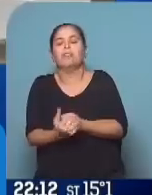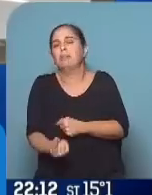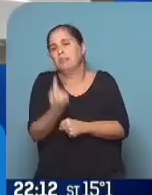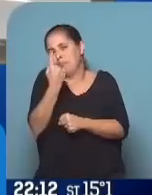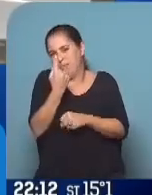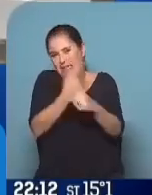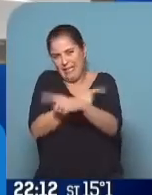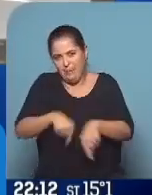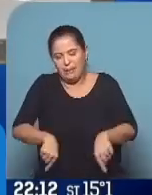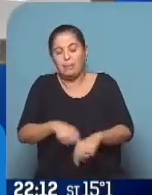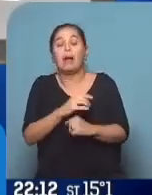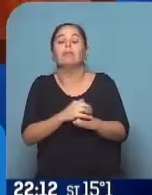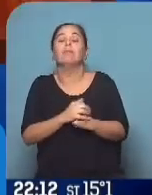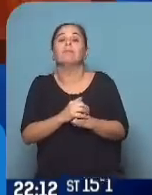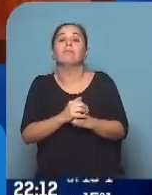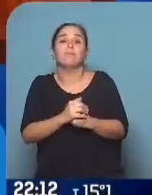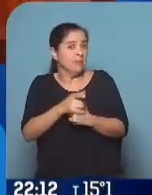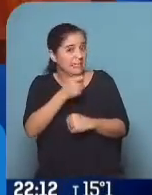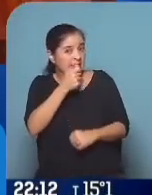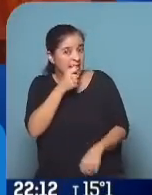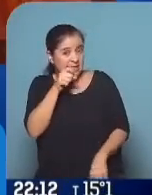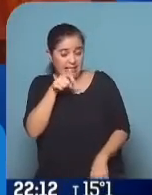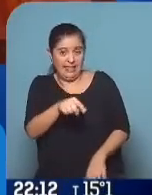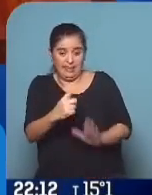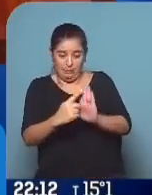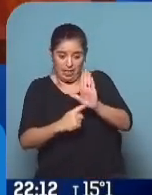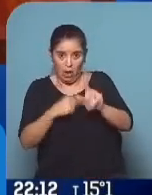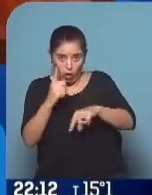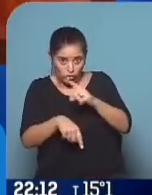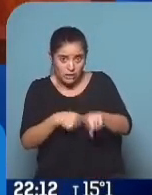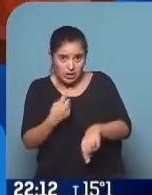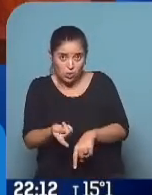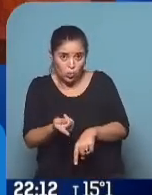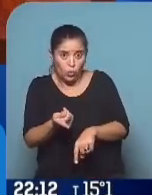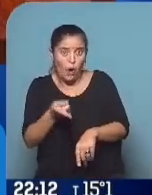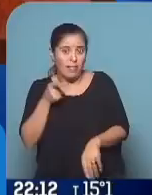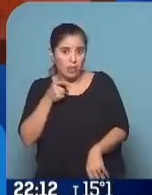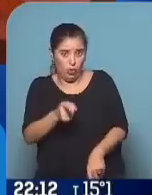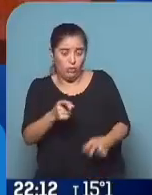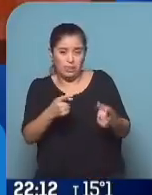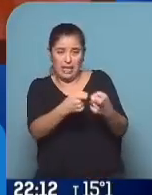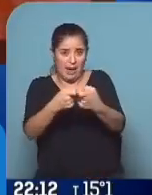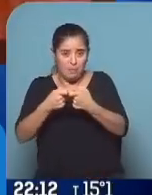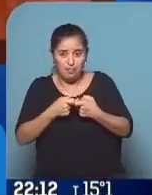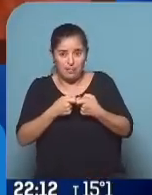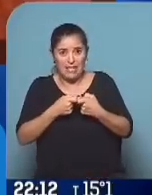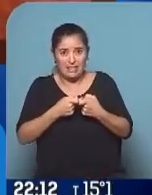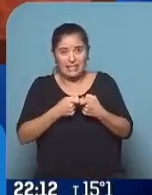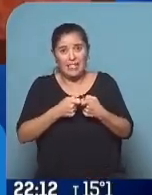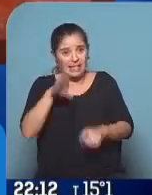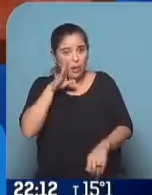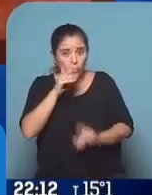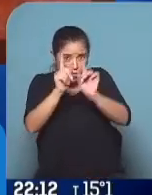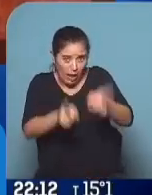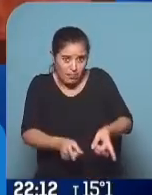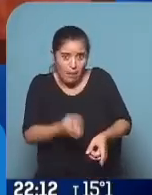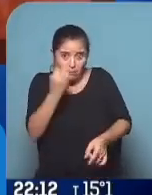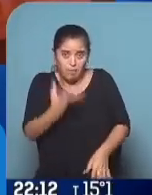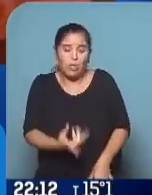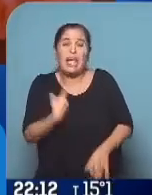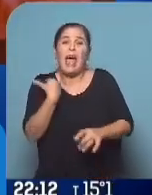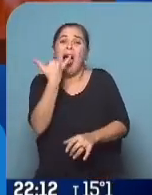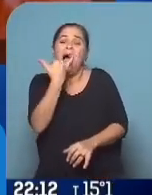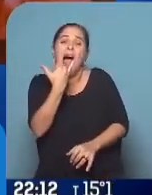que no tienen por ahí a mano otro recurso que comprarle esos bienes a China. Eso es lo que encarece